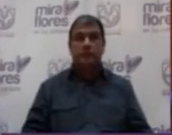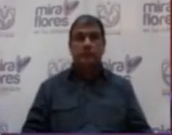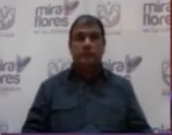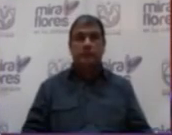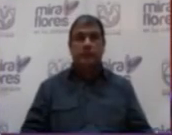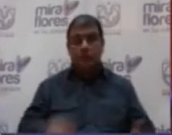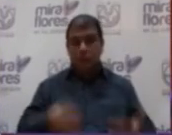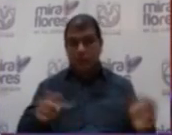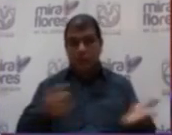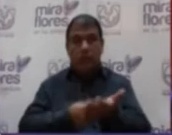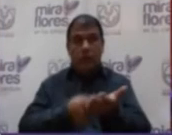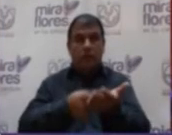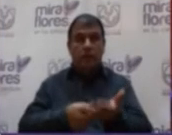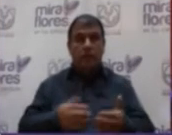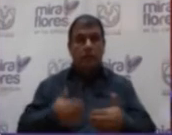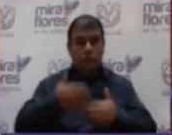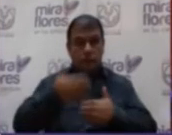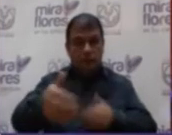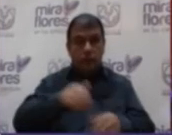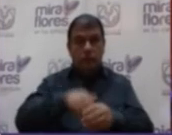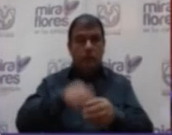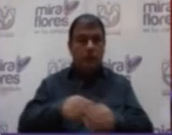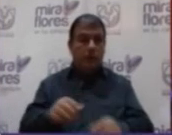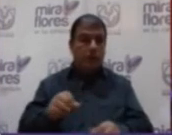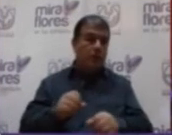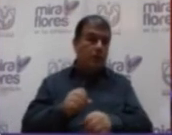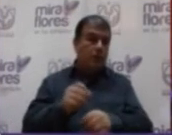Si no hay debate, procederemos a votar. Aquellos miembros del